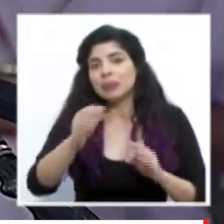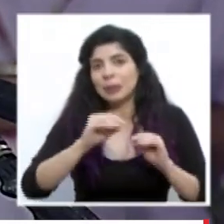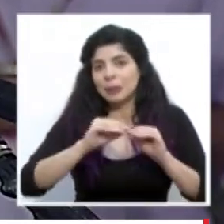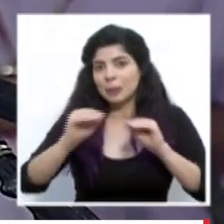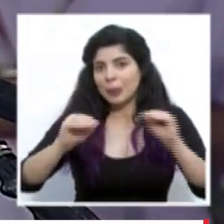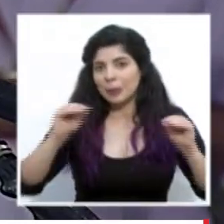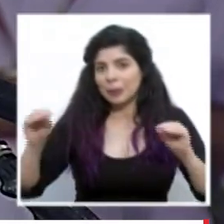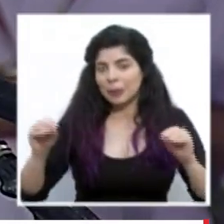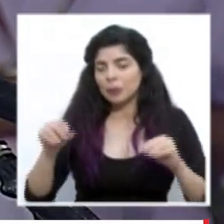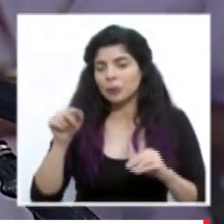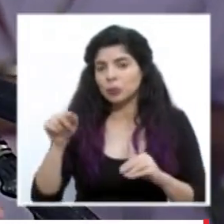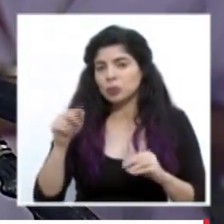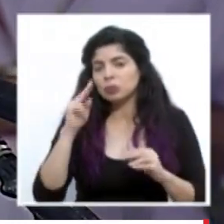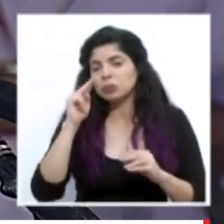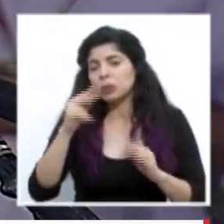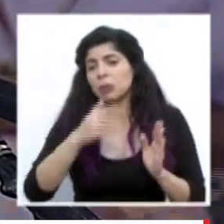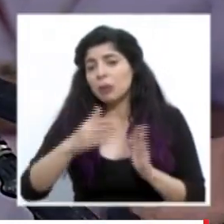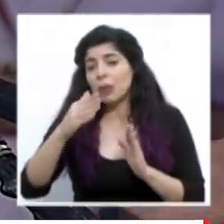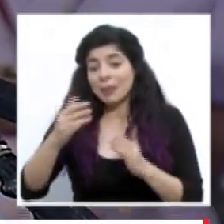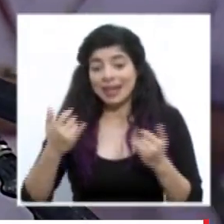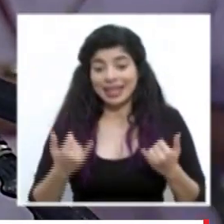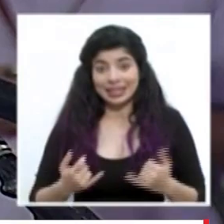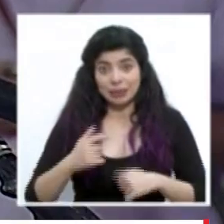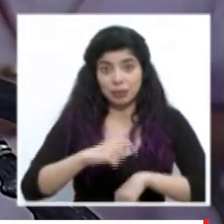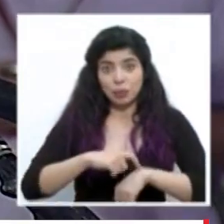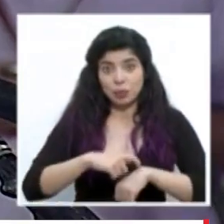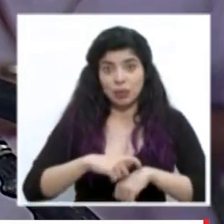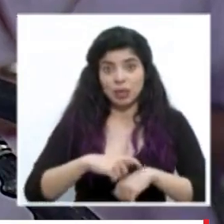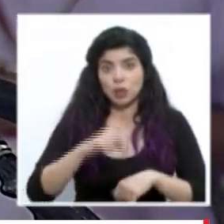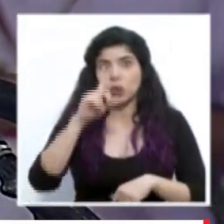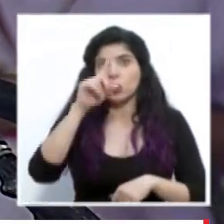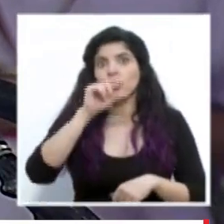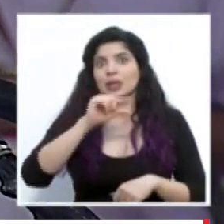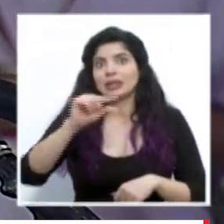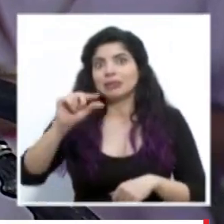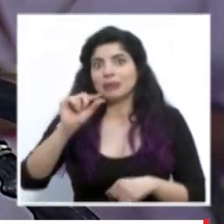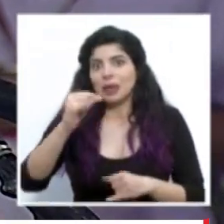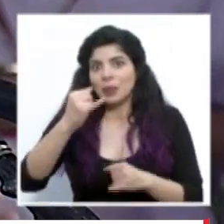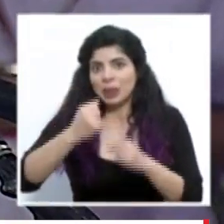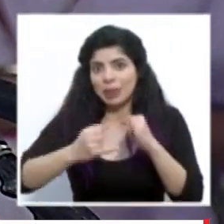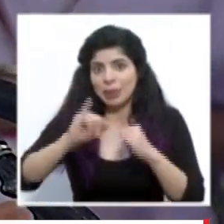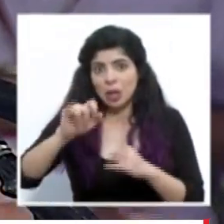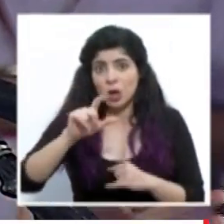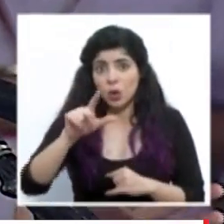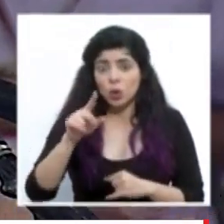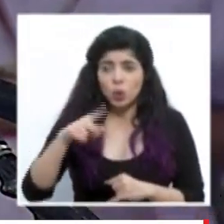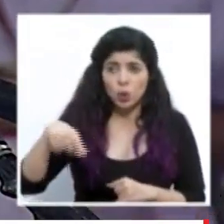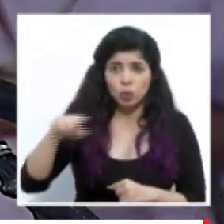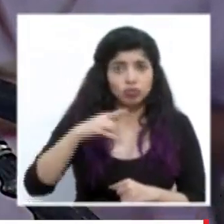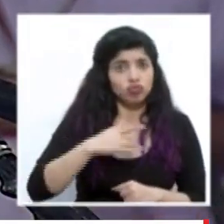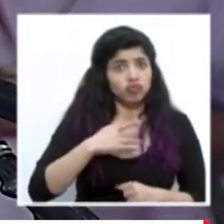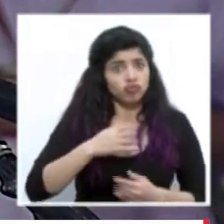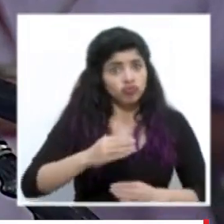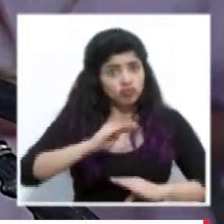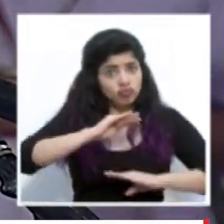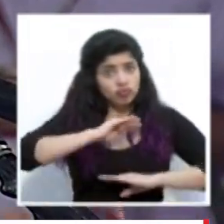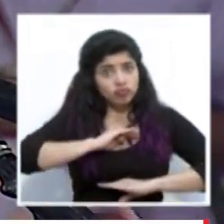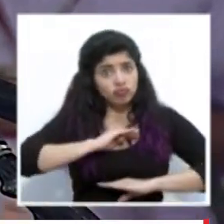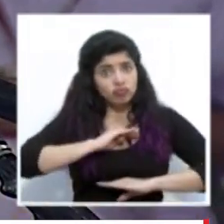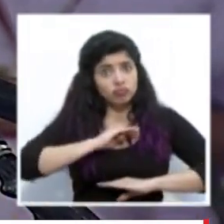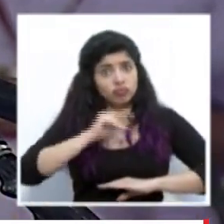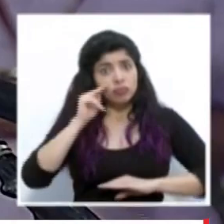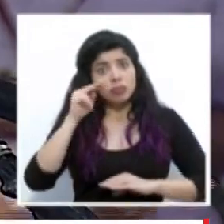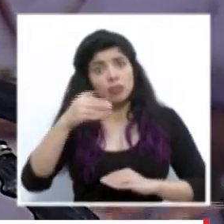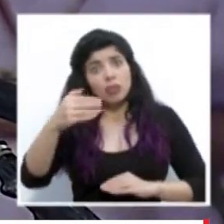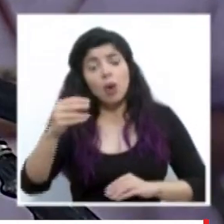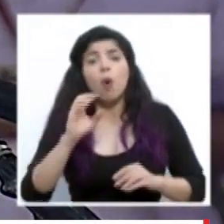contagios, a este momento y a una semana final de julio, ¿ustedes están conforme esas proyecciones o